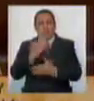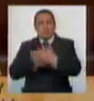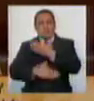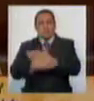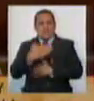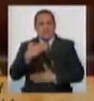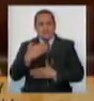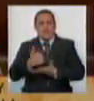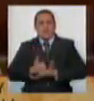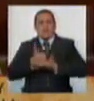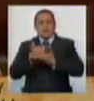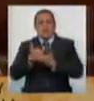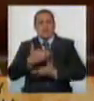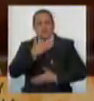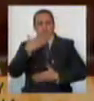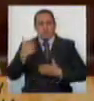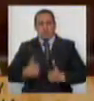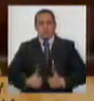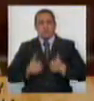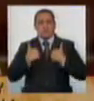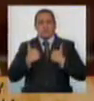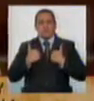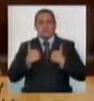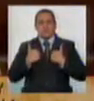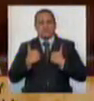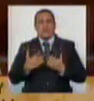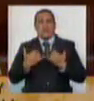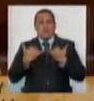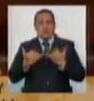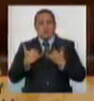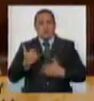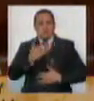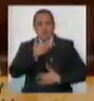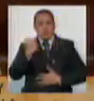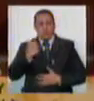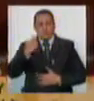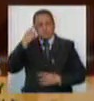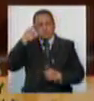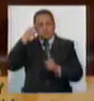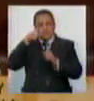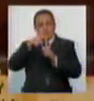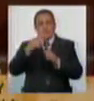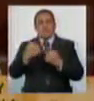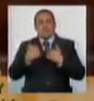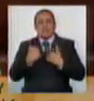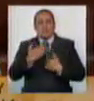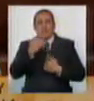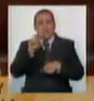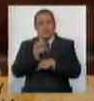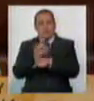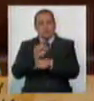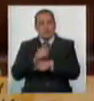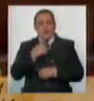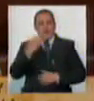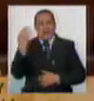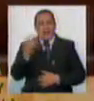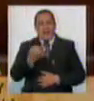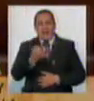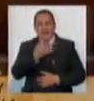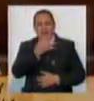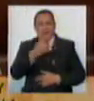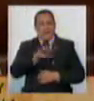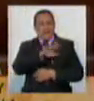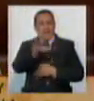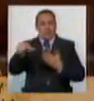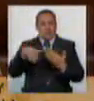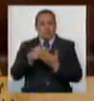una oportunidad de vida. El mayor reto que tenemos como país es lograr tener una educación de calidad para todos